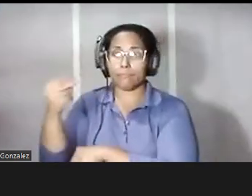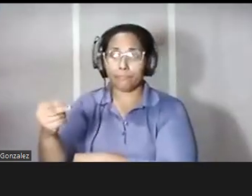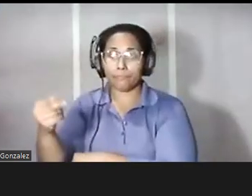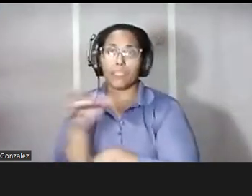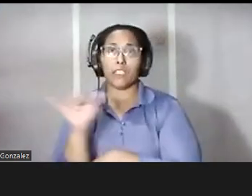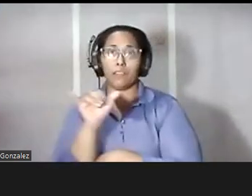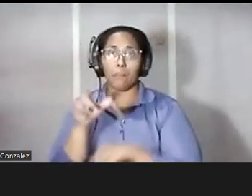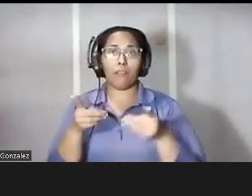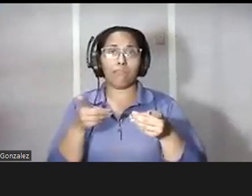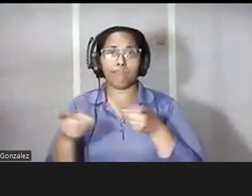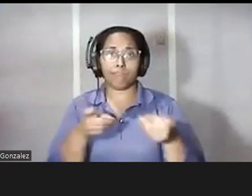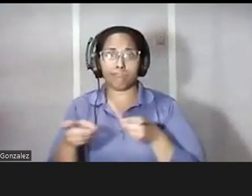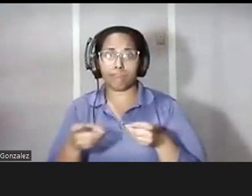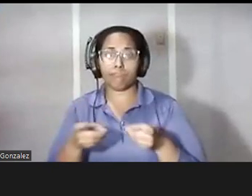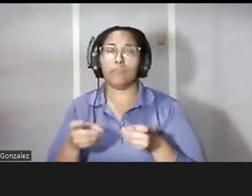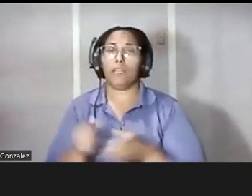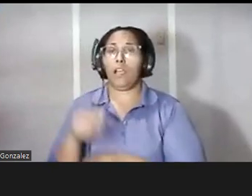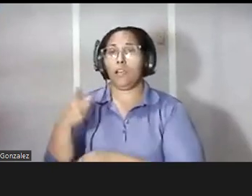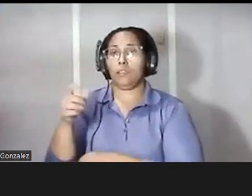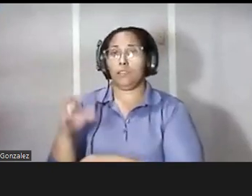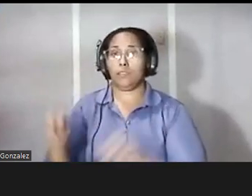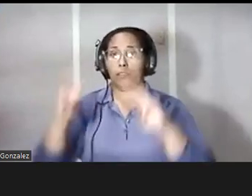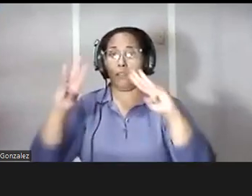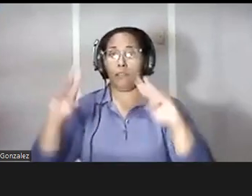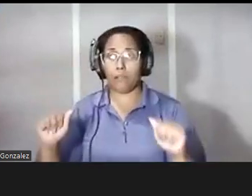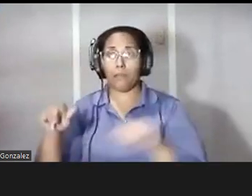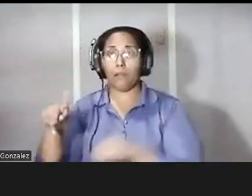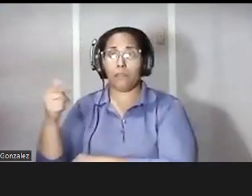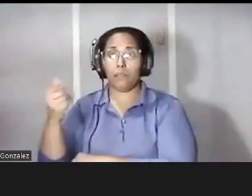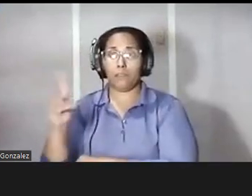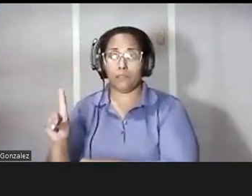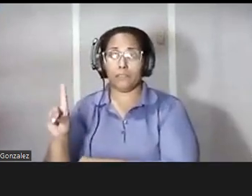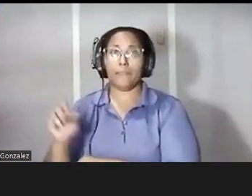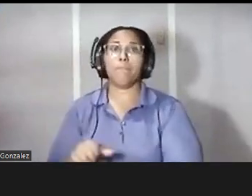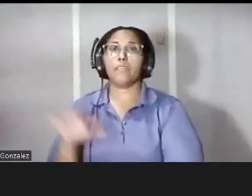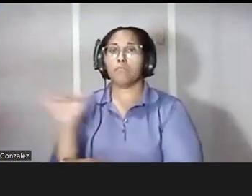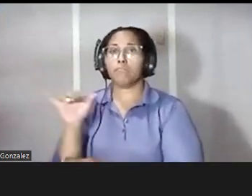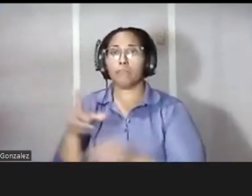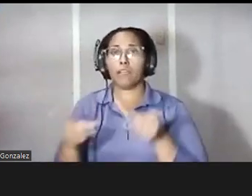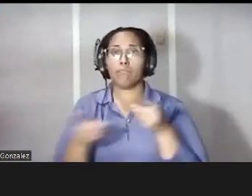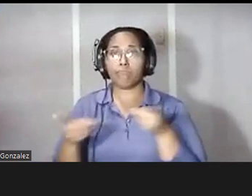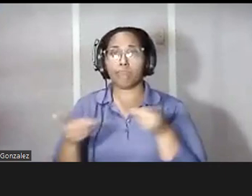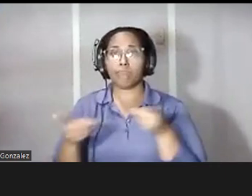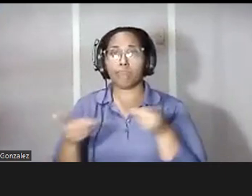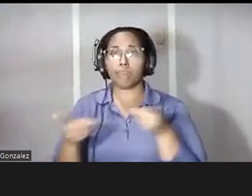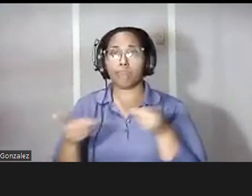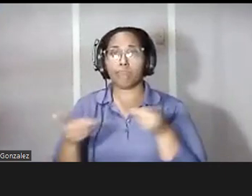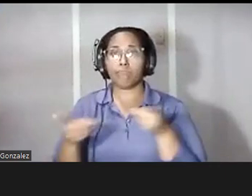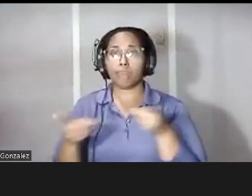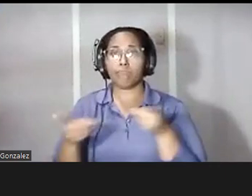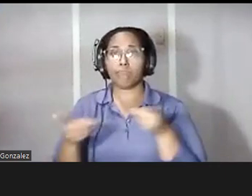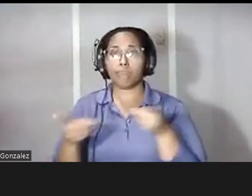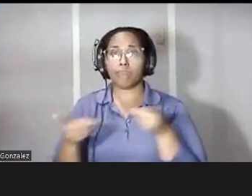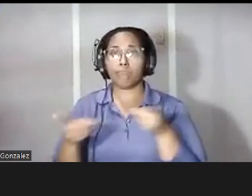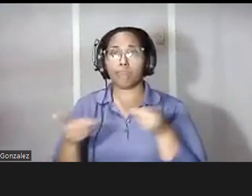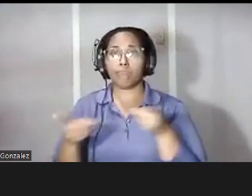tanto propuestas como tesis de maestría y de doctorado. Fue directora del departamento, coordinadora del programa